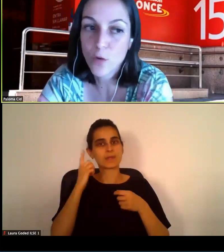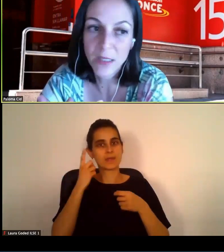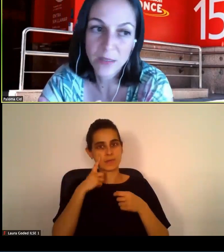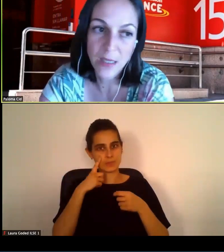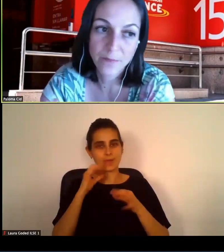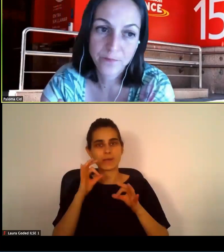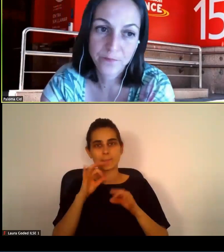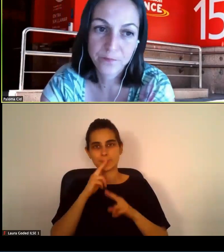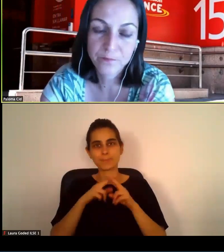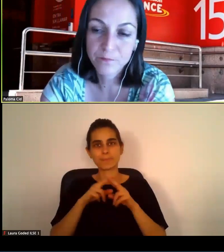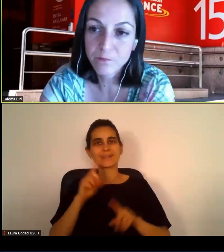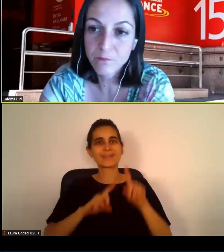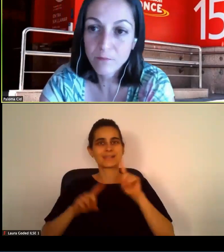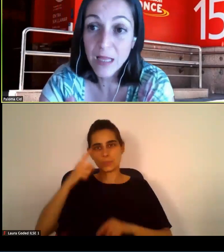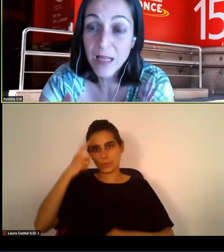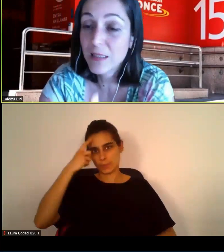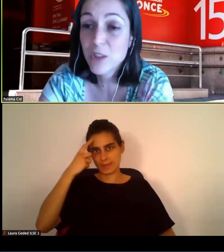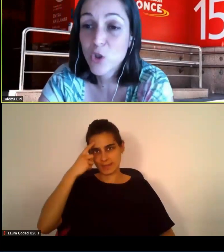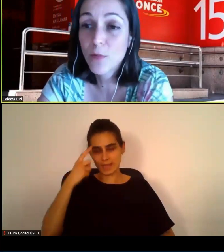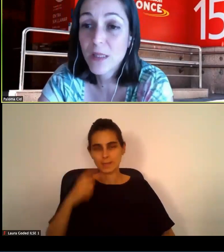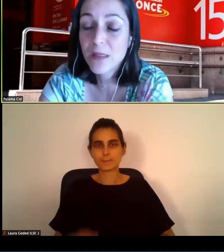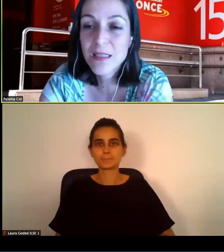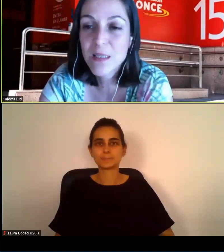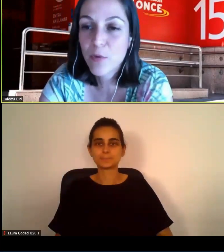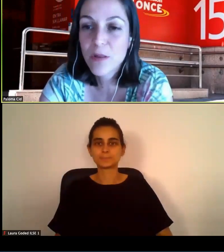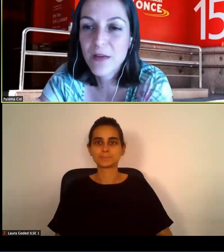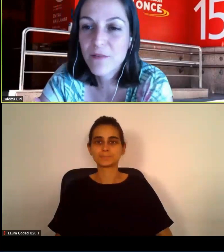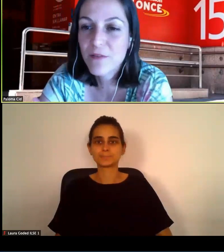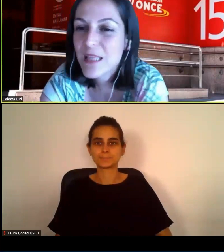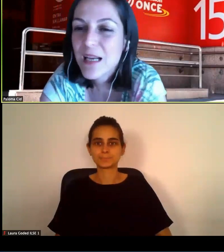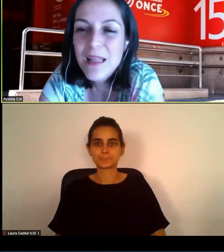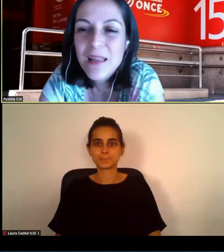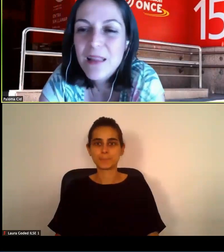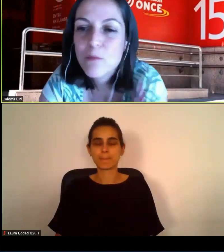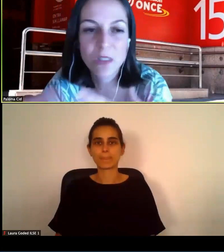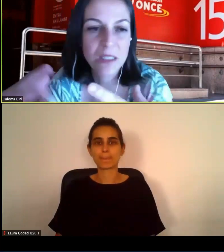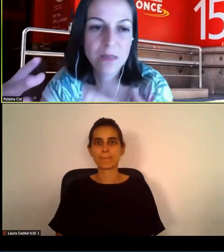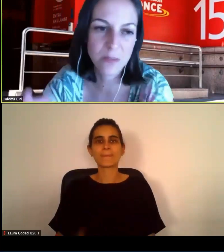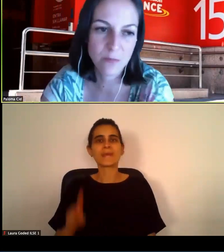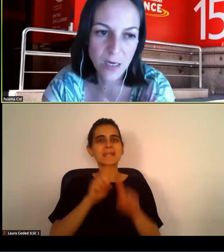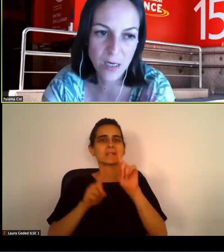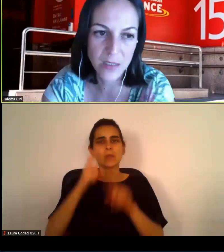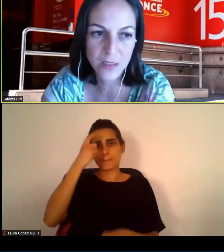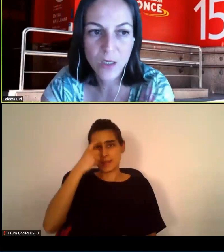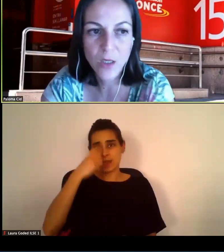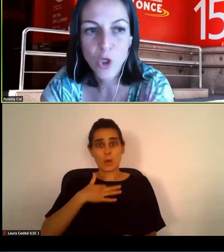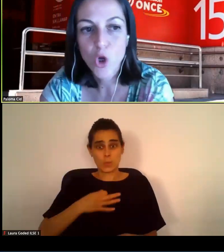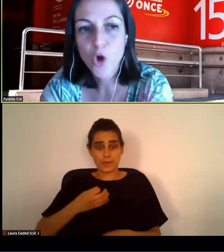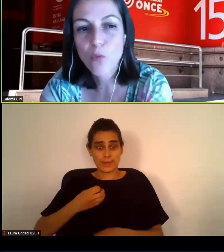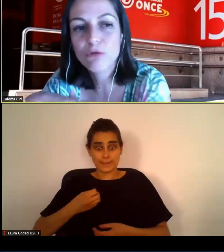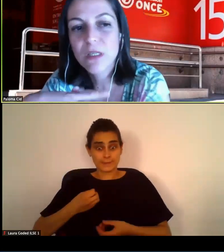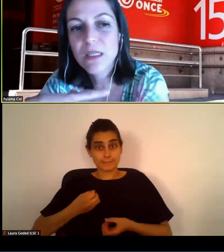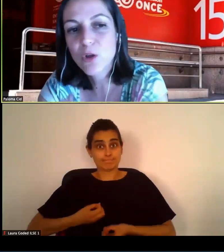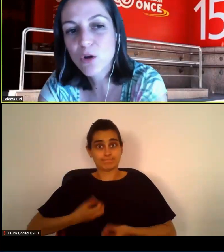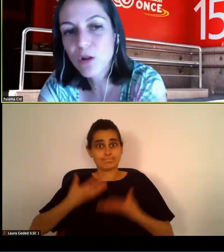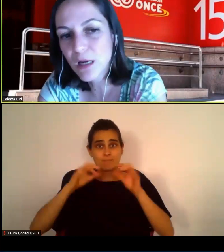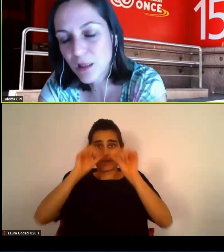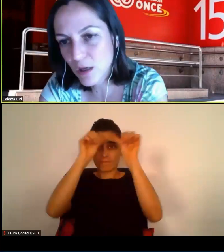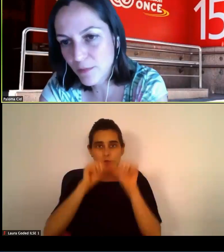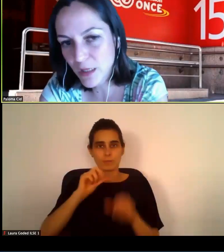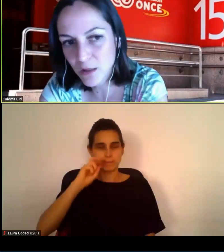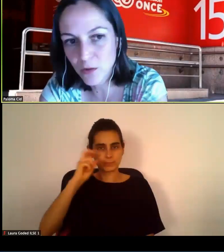trastorno mental. El trastorno mental se puede manifestar de muchísimas maneras, como un trastorno